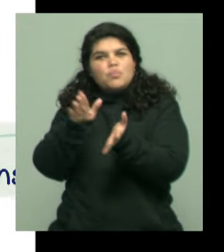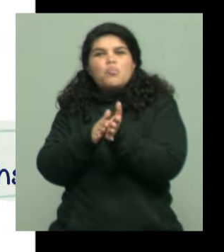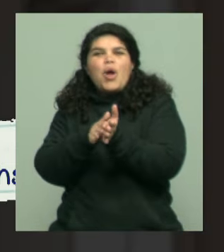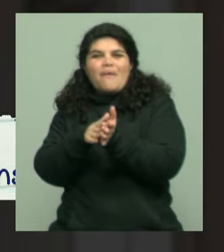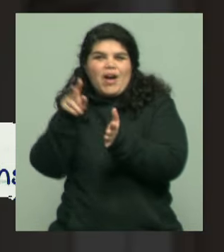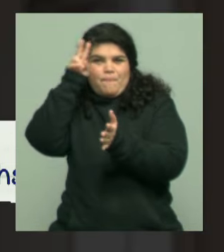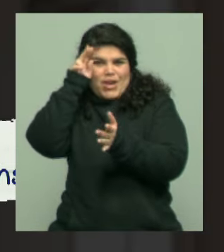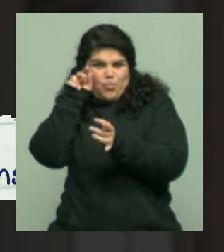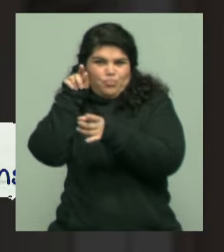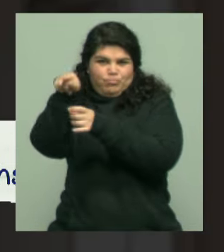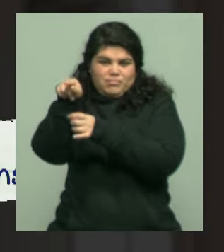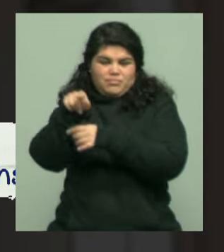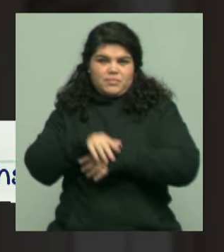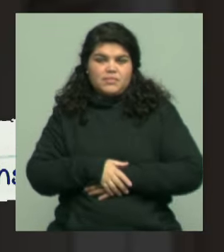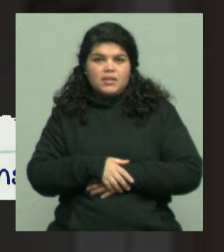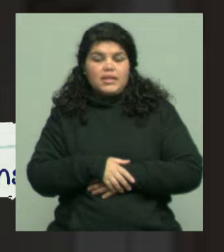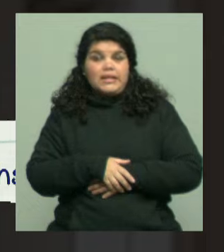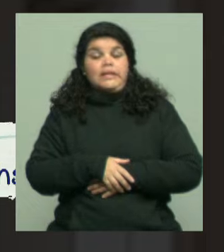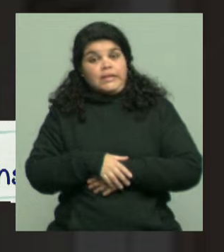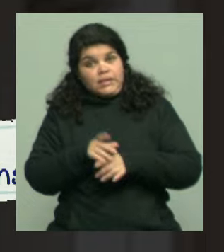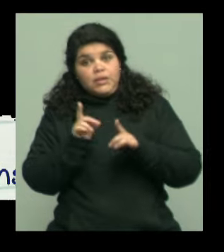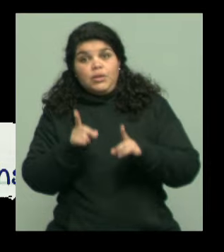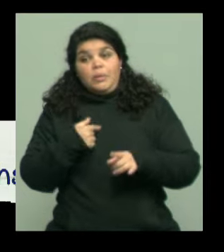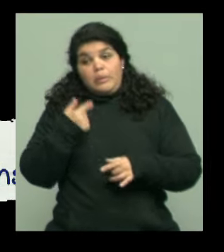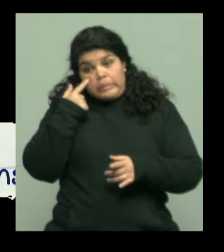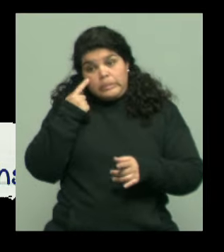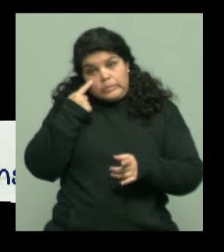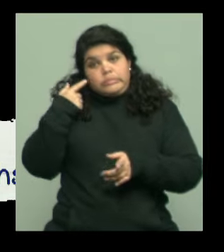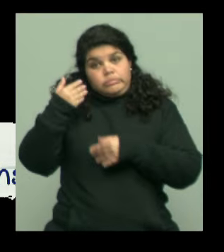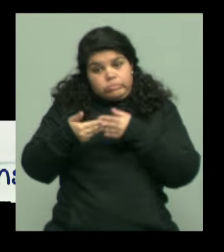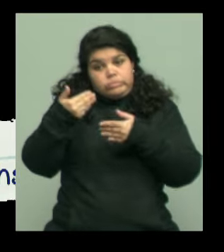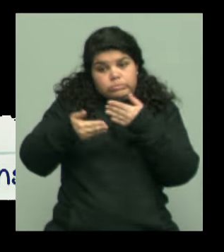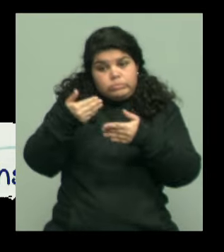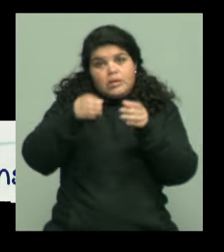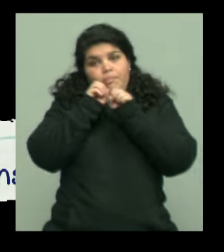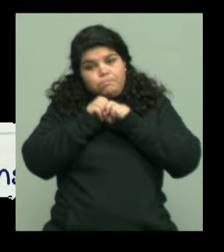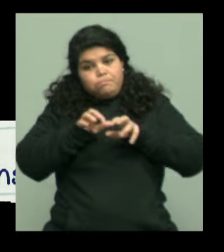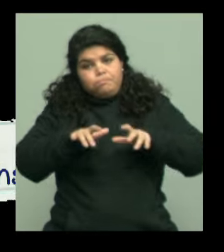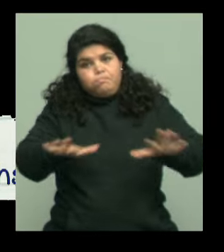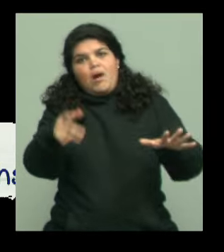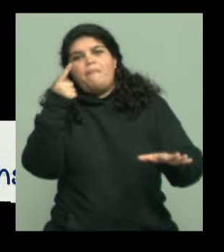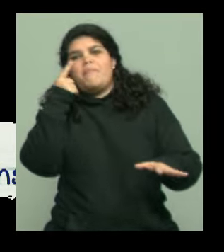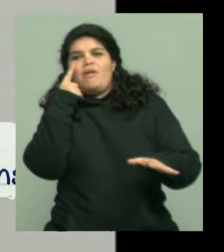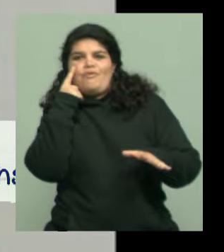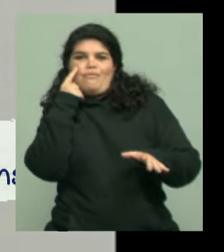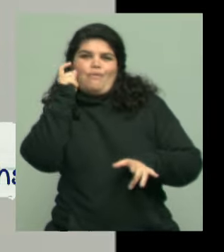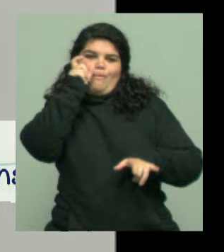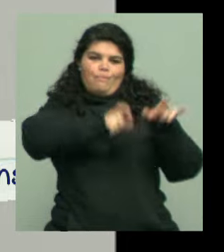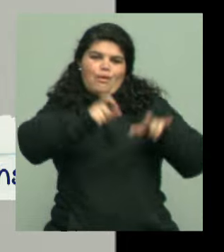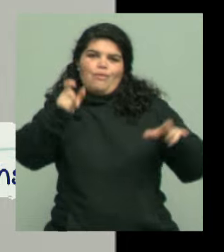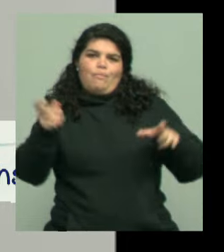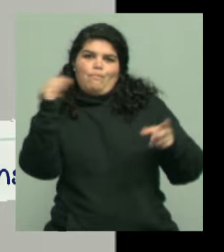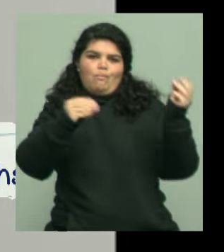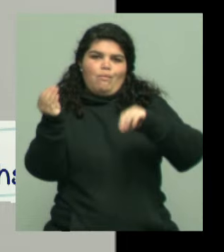bueno, en un momento que se haga más conocido, seguramente será mucho más. Bueno, Leonardo, nosotros te agradecemos este rato con